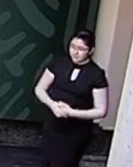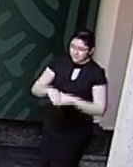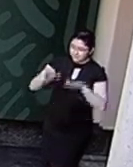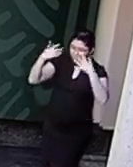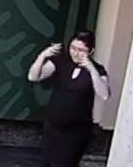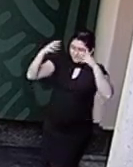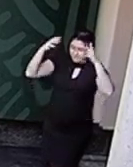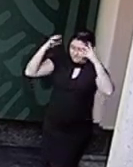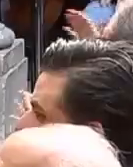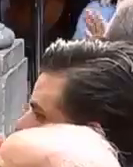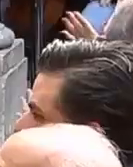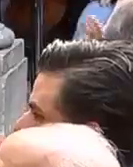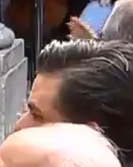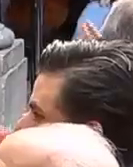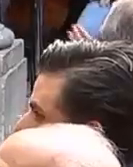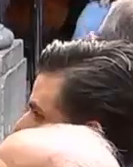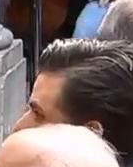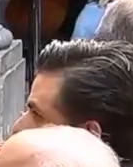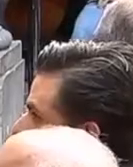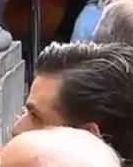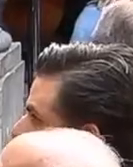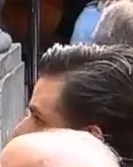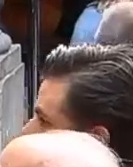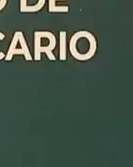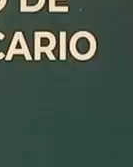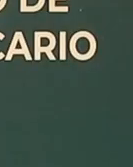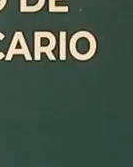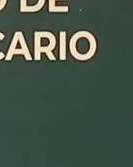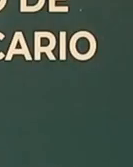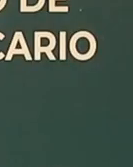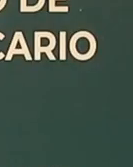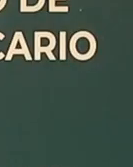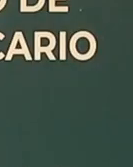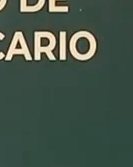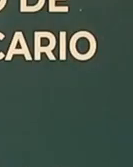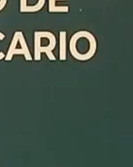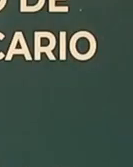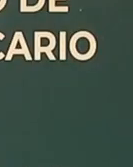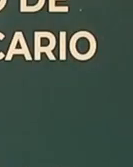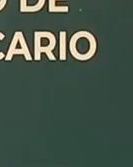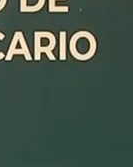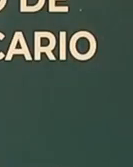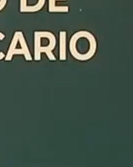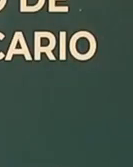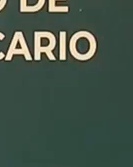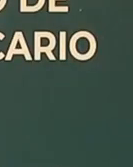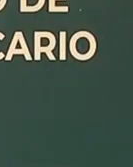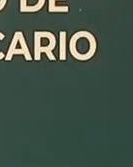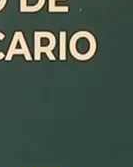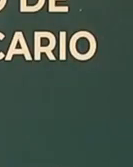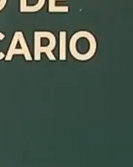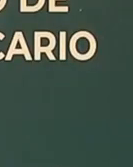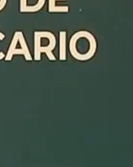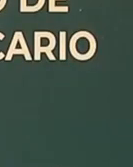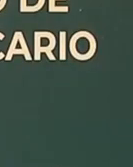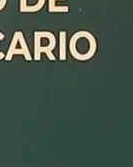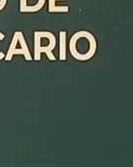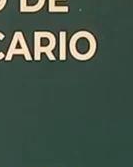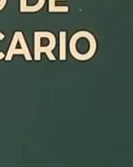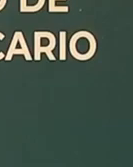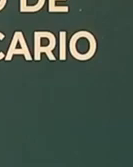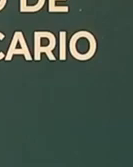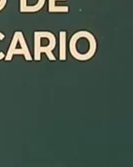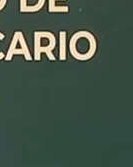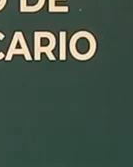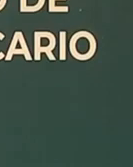agosto de 1842 ella fue correo en muchas ocasiones arriesgando su propia vida para llevar un mensaje de un